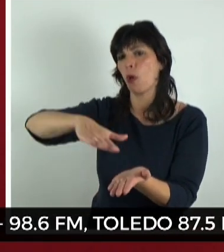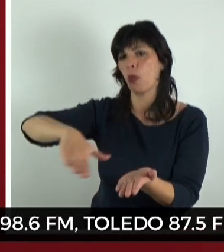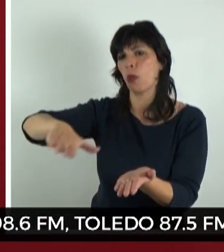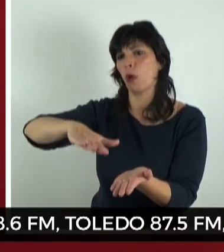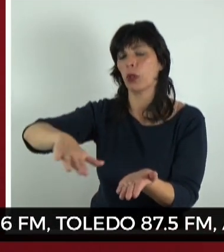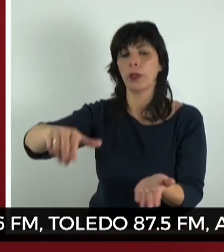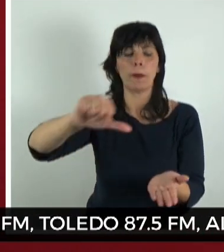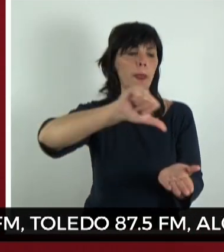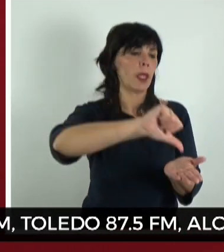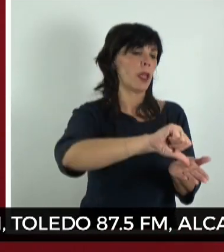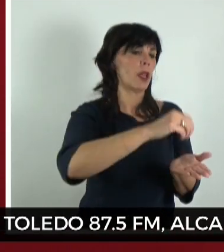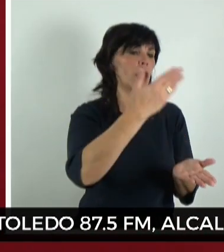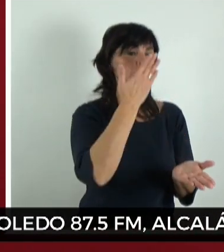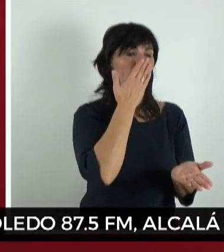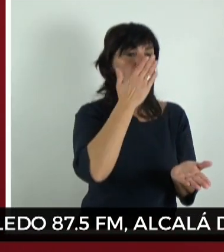porque si no podíamos decir